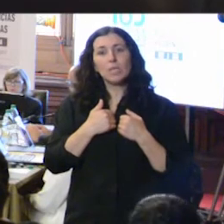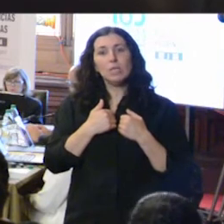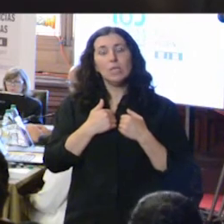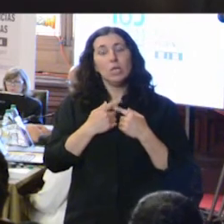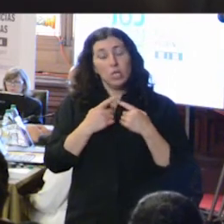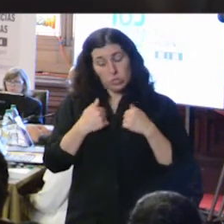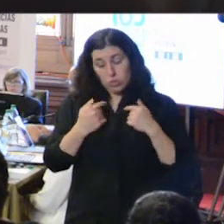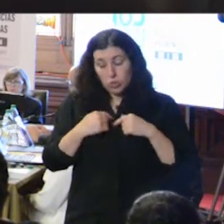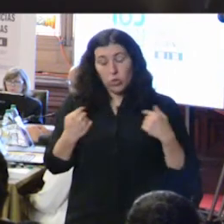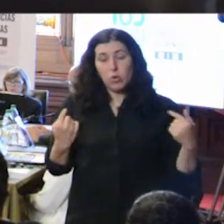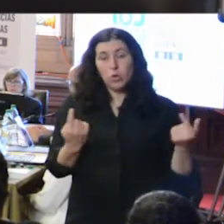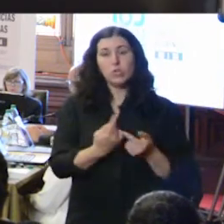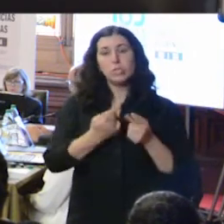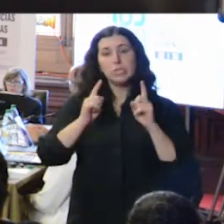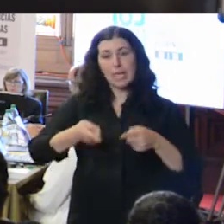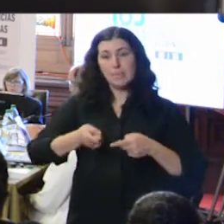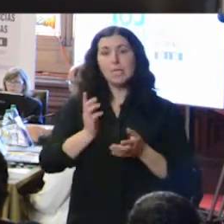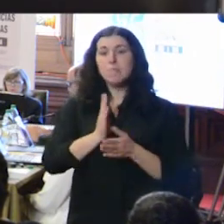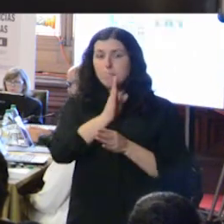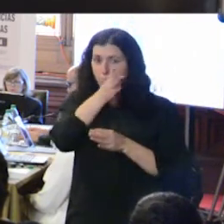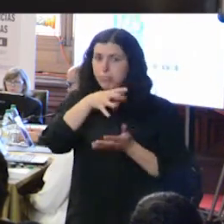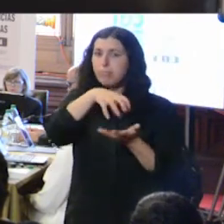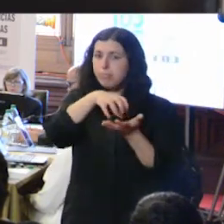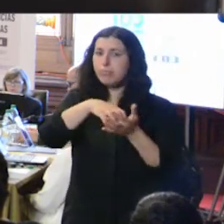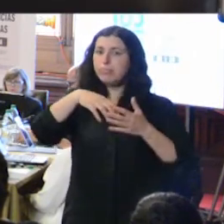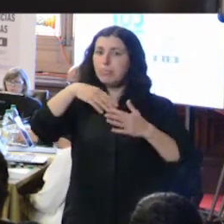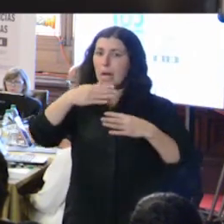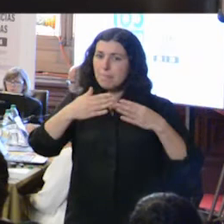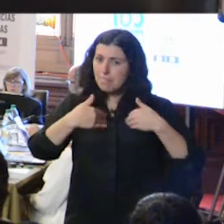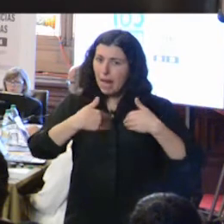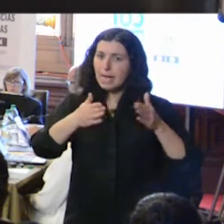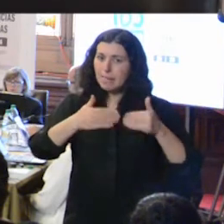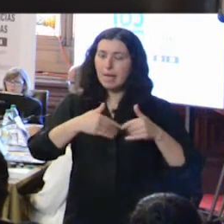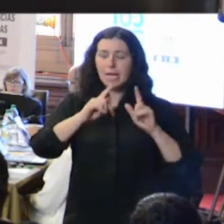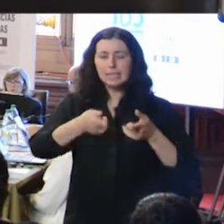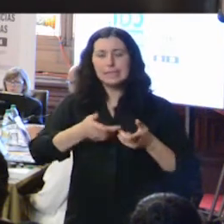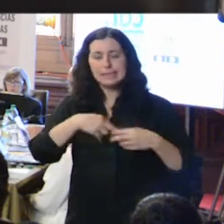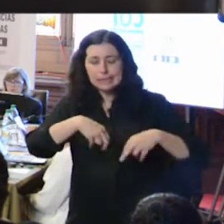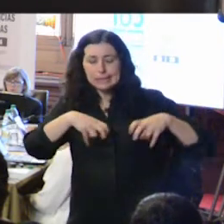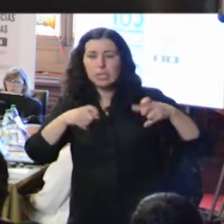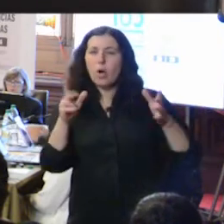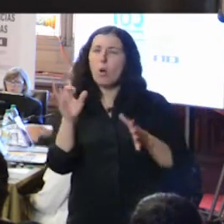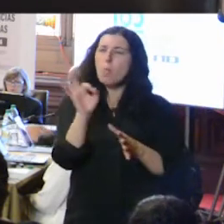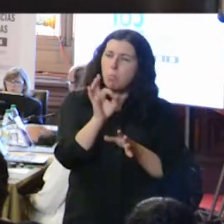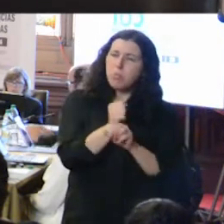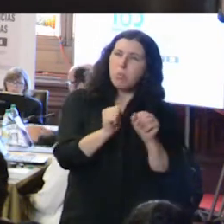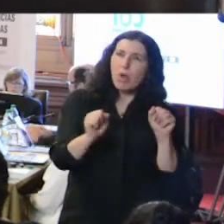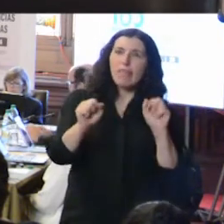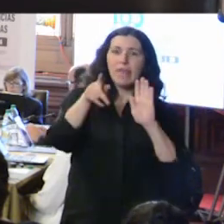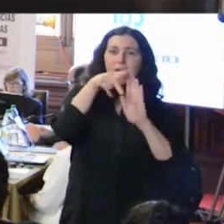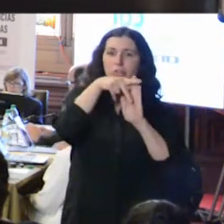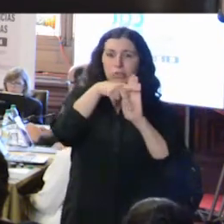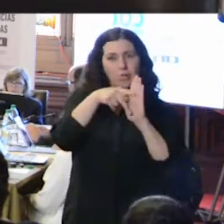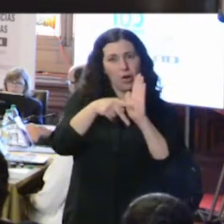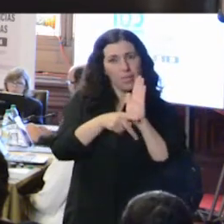hemos trabajado también en Panamá en cuanto a esta posibilidad de una normativa para la protección de